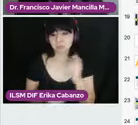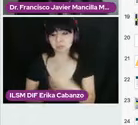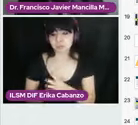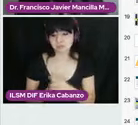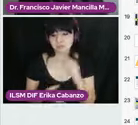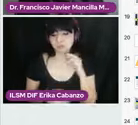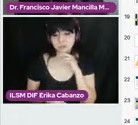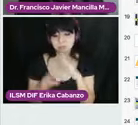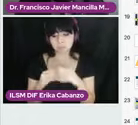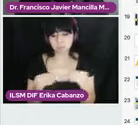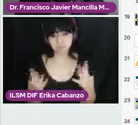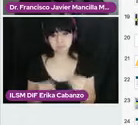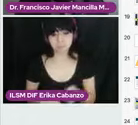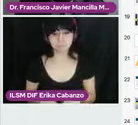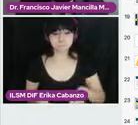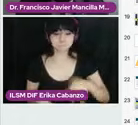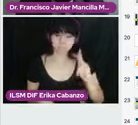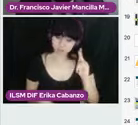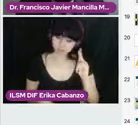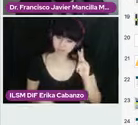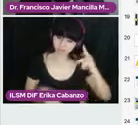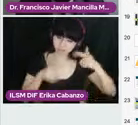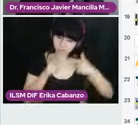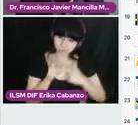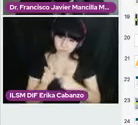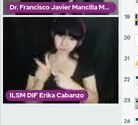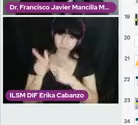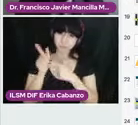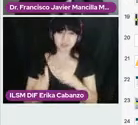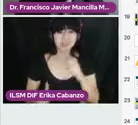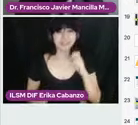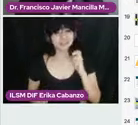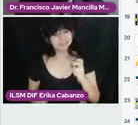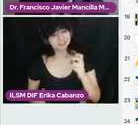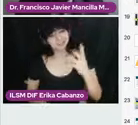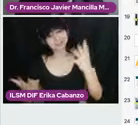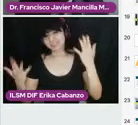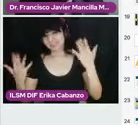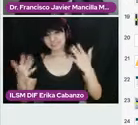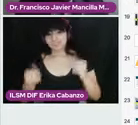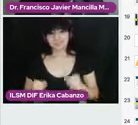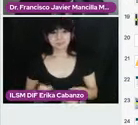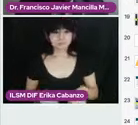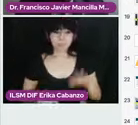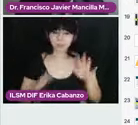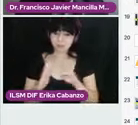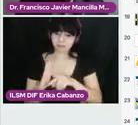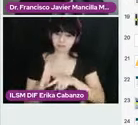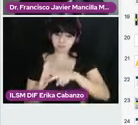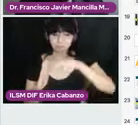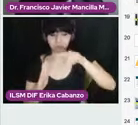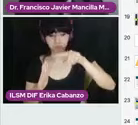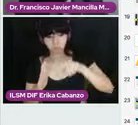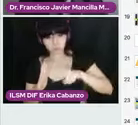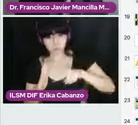Pero aquel que ya llegó para quedarse, ese es el que molesta y que puede tener diferentes graduaciones. Inclusive